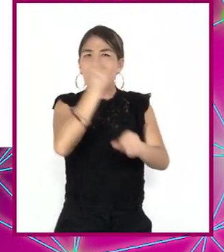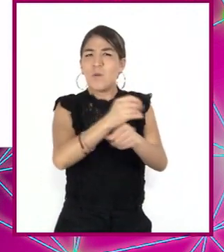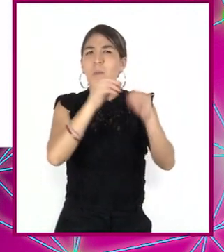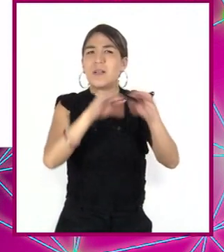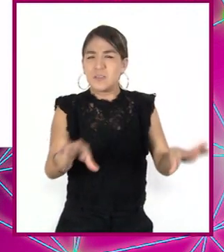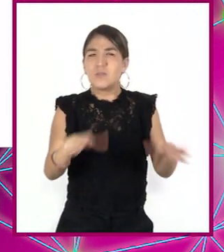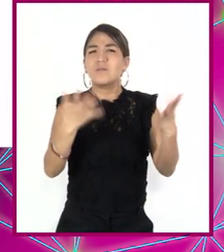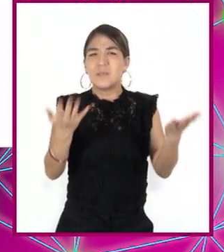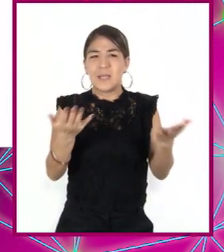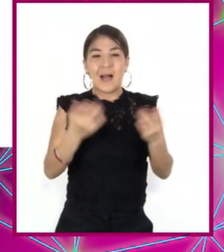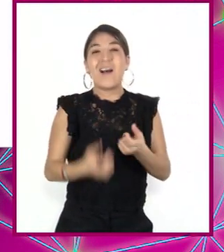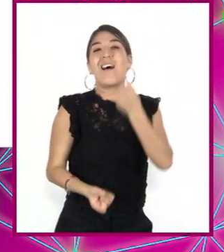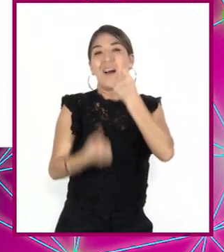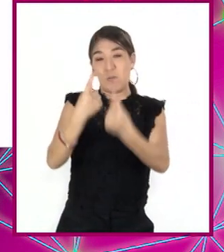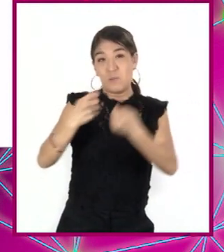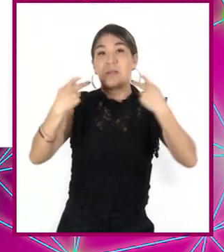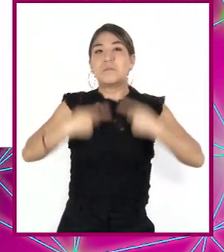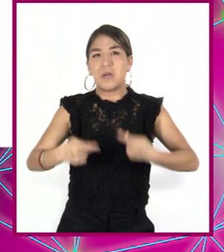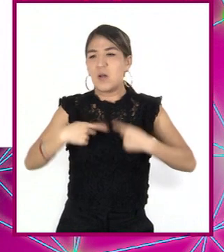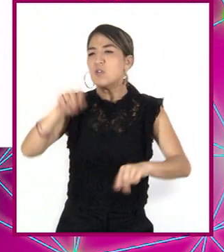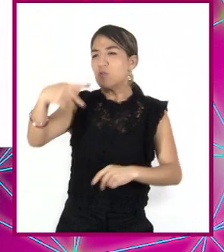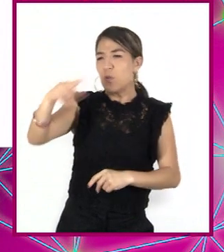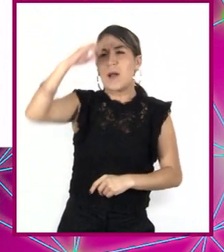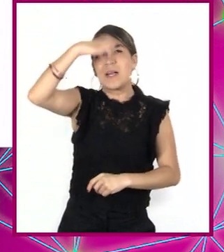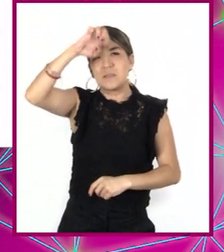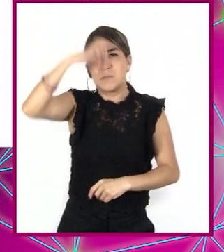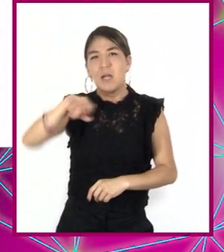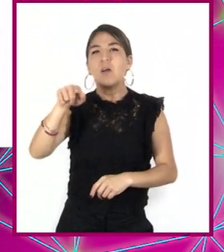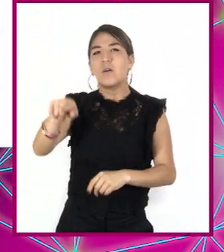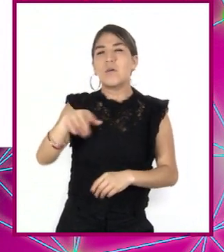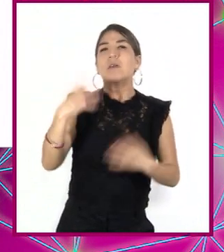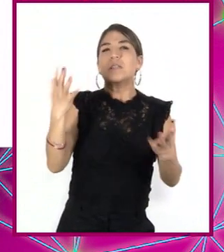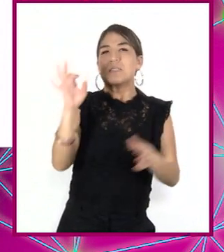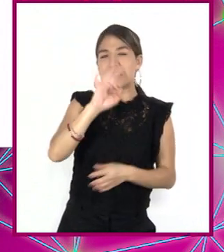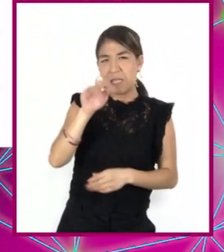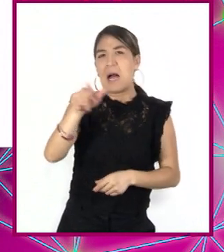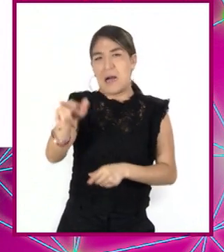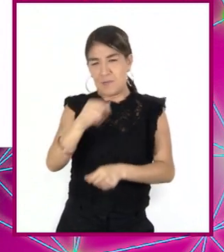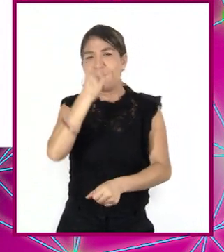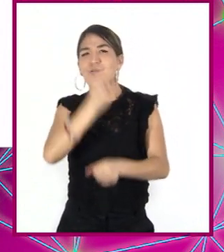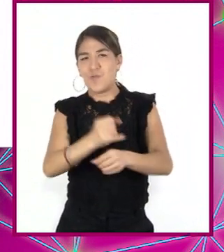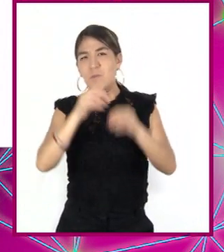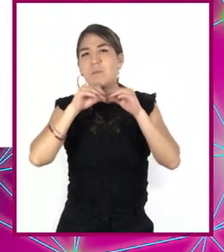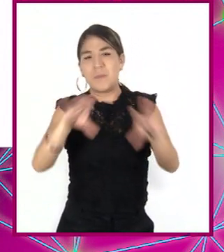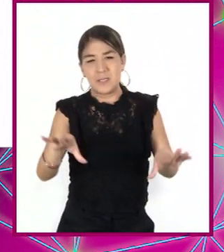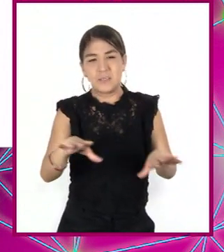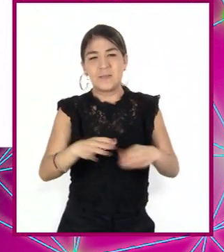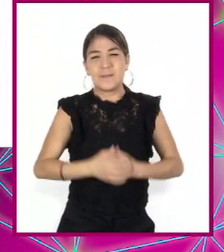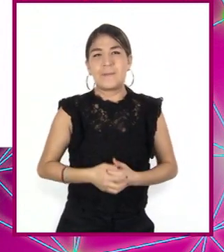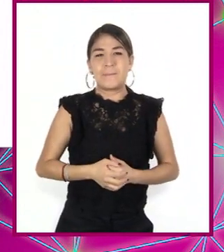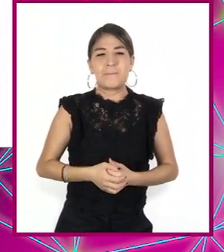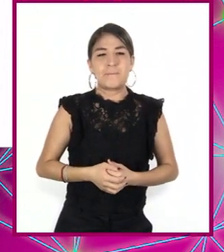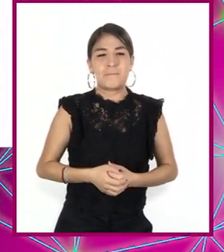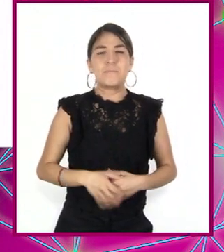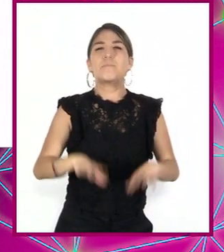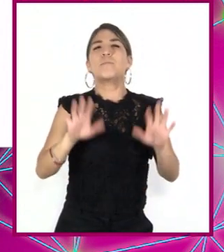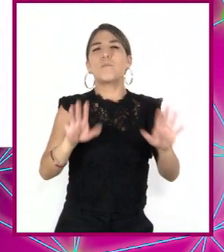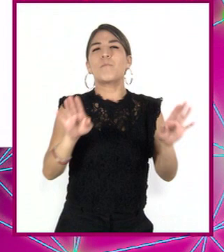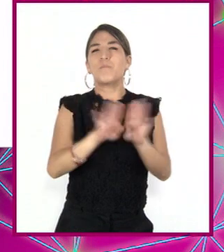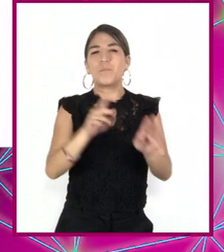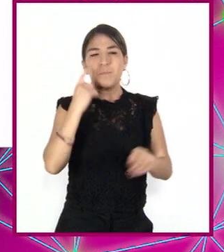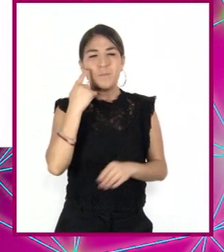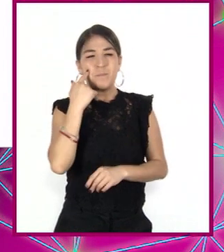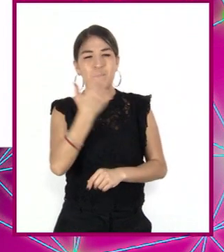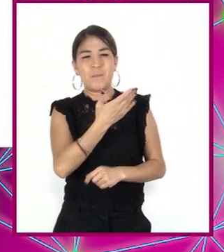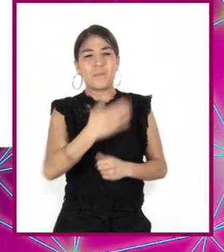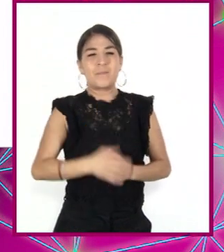la experiencia de una persona puede considerarse una fuente de información. El sentido común, es decir,